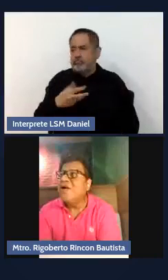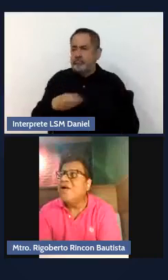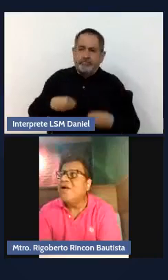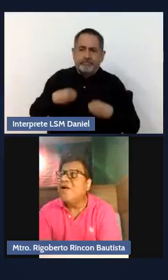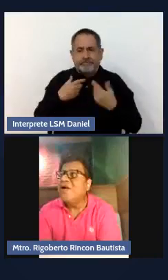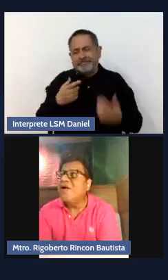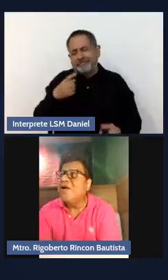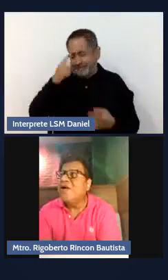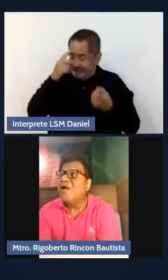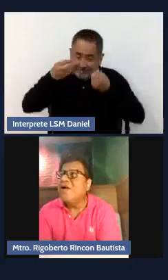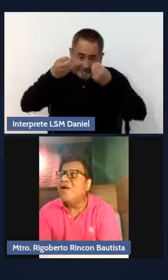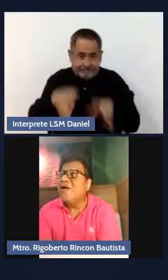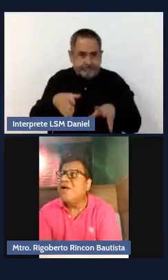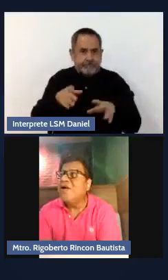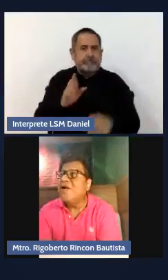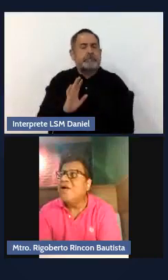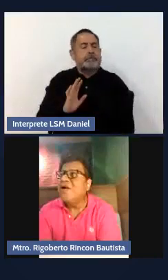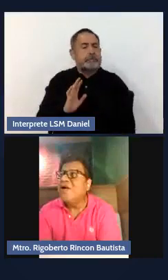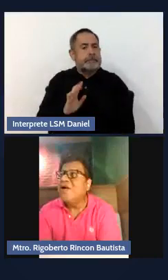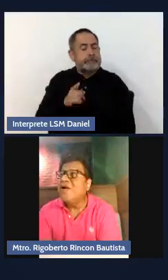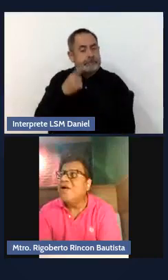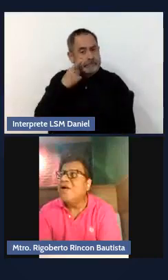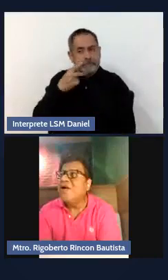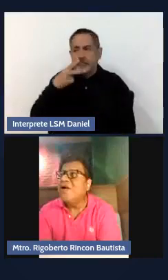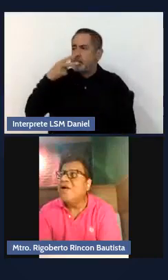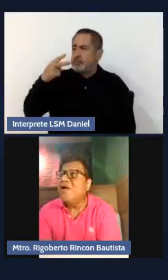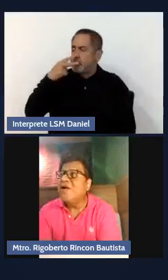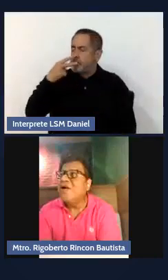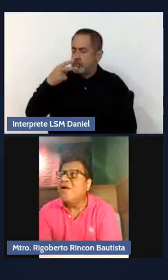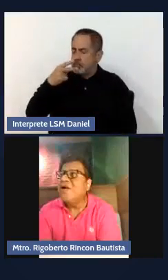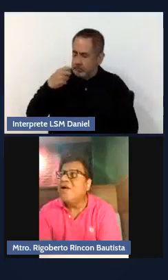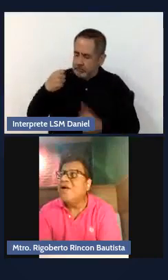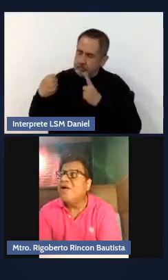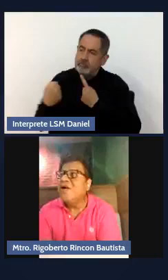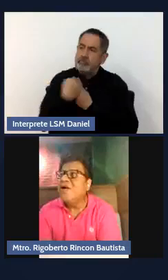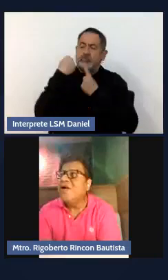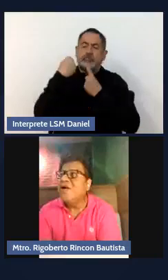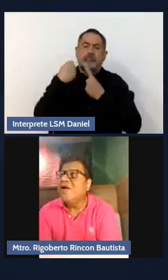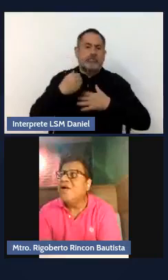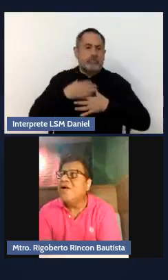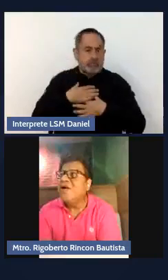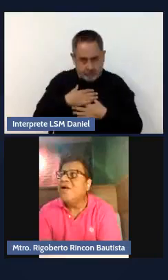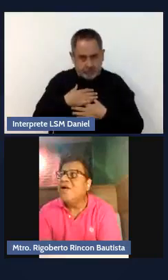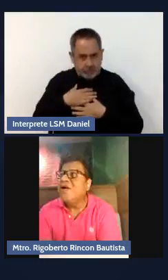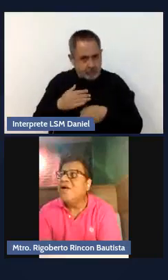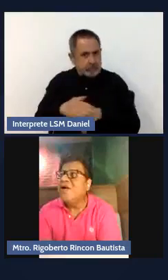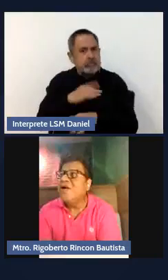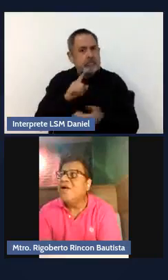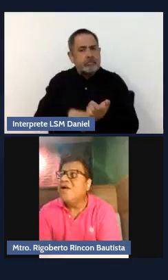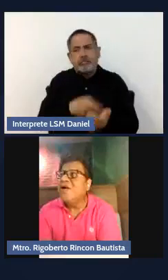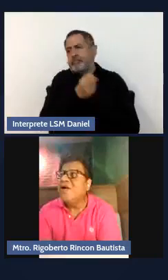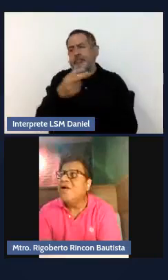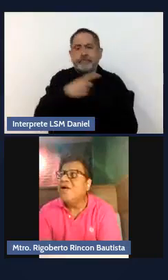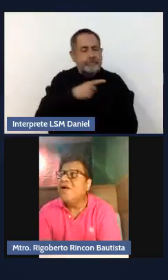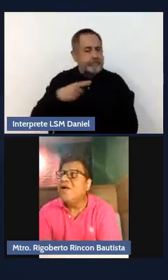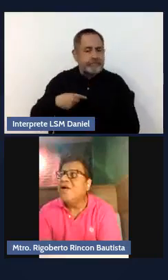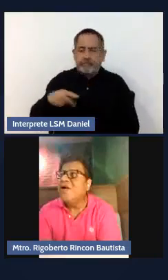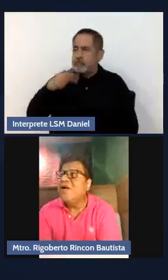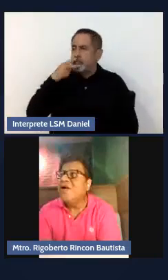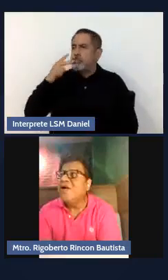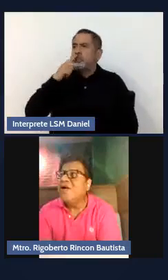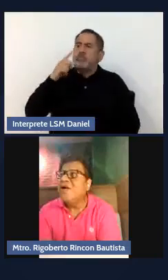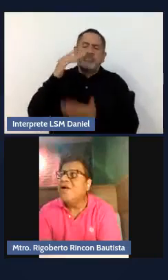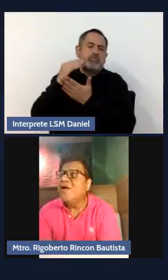permitir observar el impacto y la importancia del por qué reducir el consumo, dejar